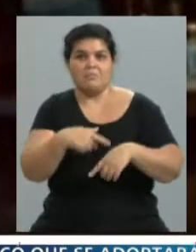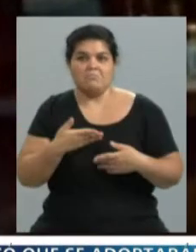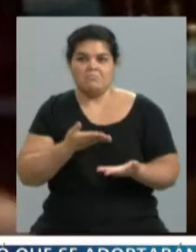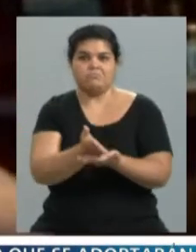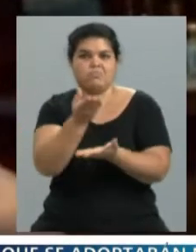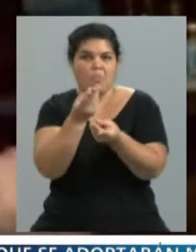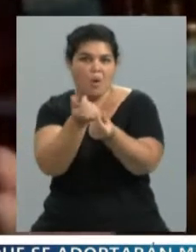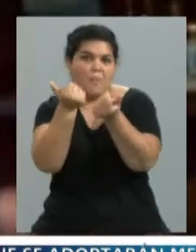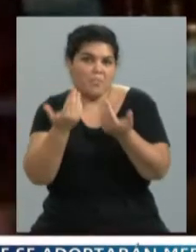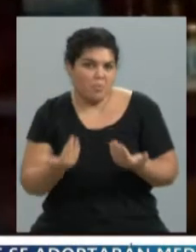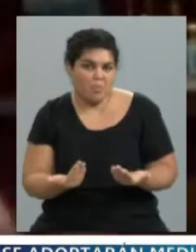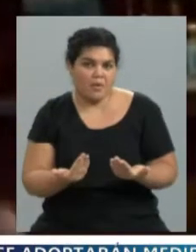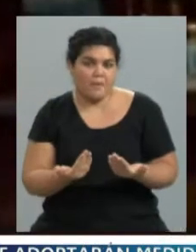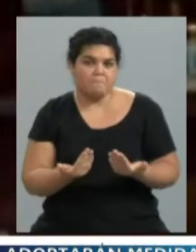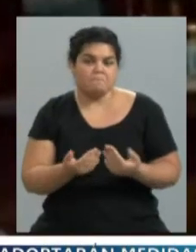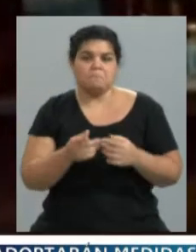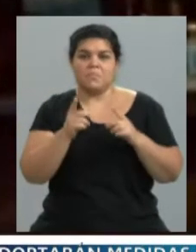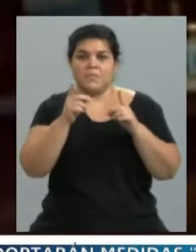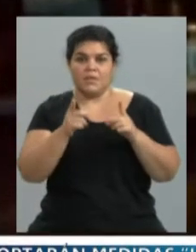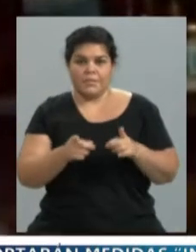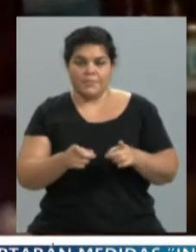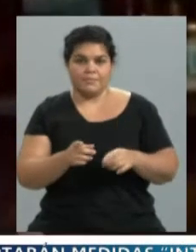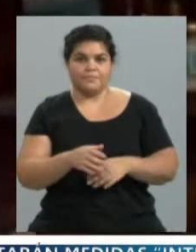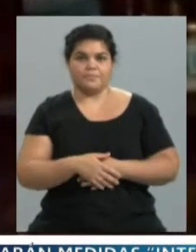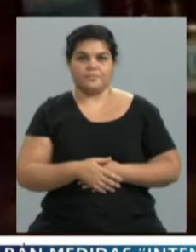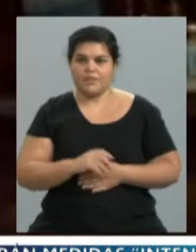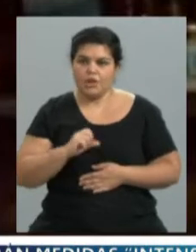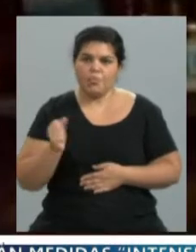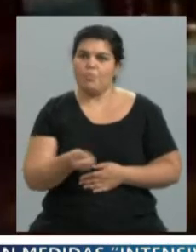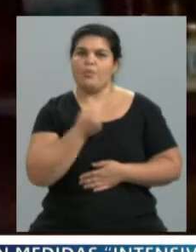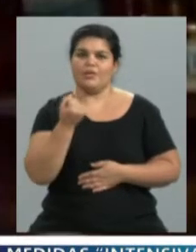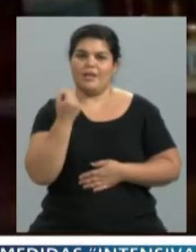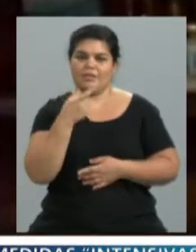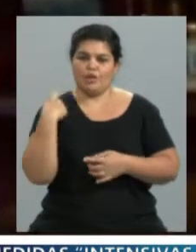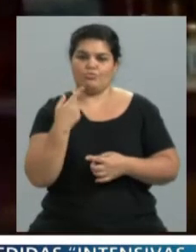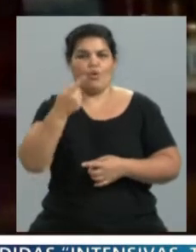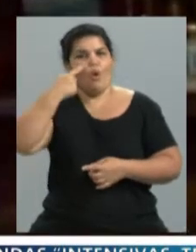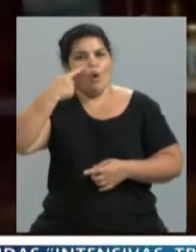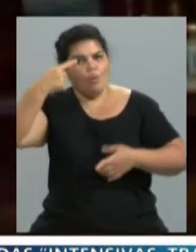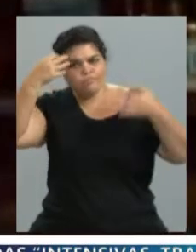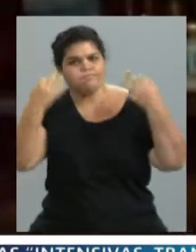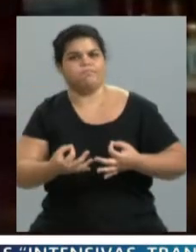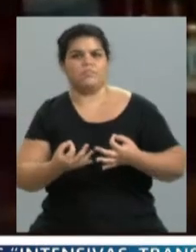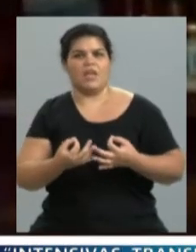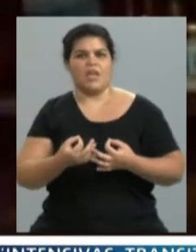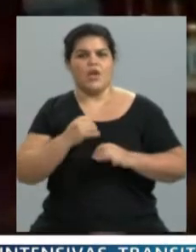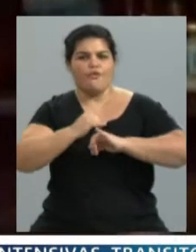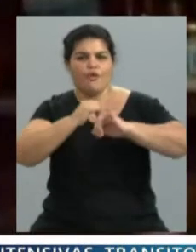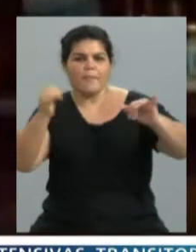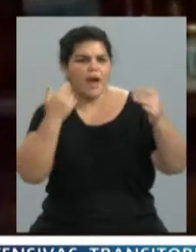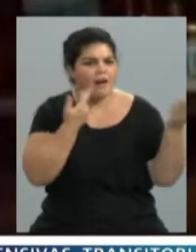así, en poder también empoderarnos con el conocimiento y acceder a esta información